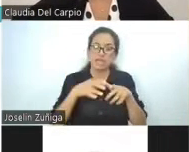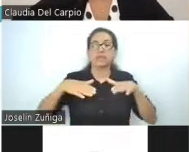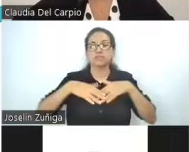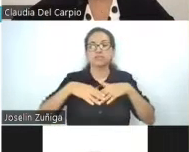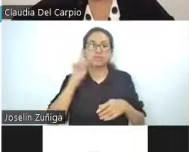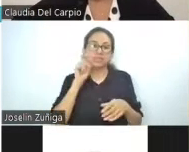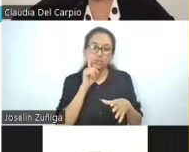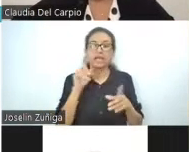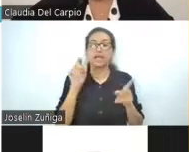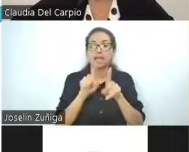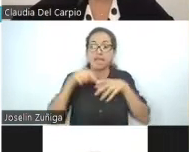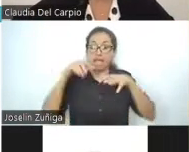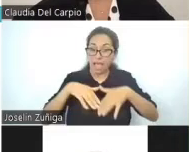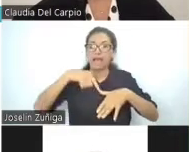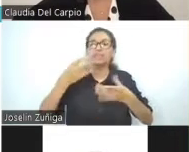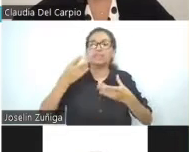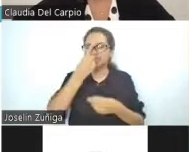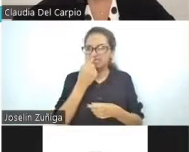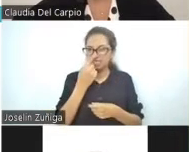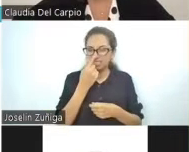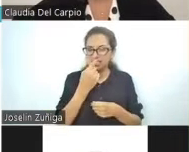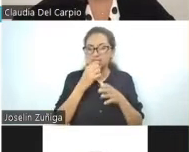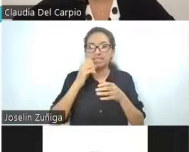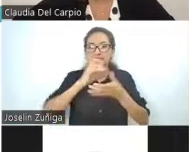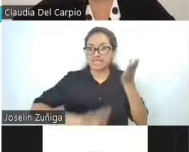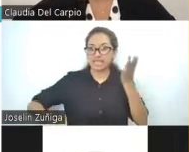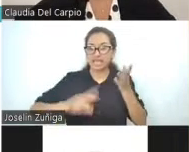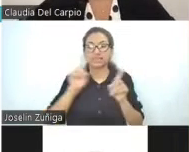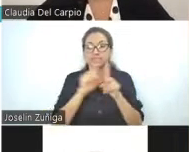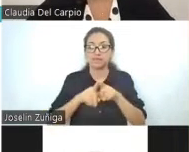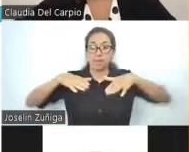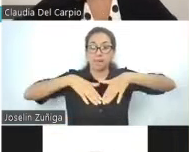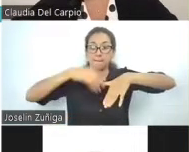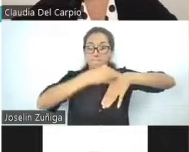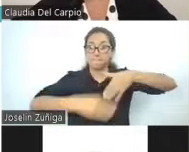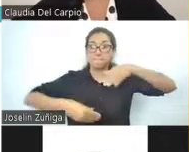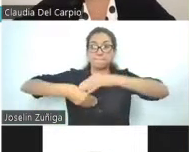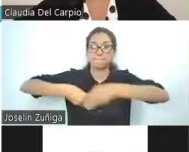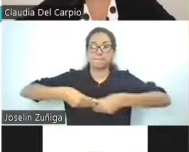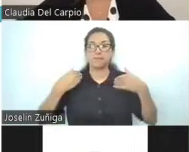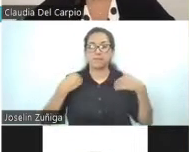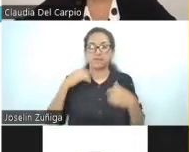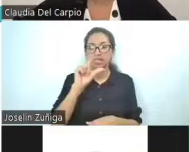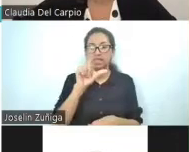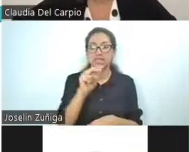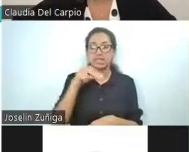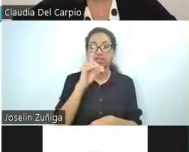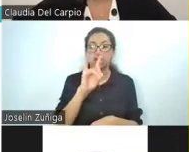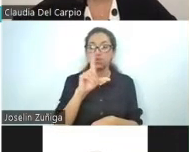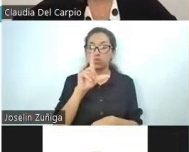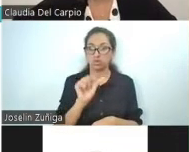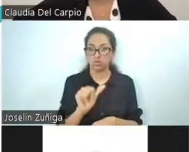el sangrado de la menstruación, y en las paredes de la vagina existen muchas glándulas que producen un flujo